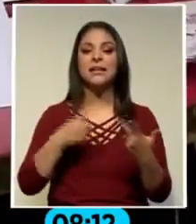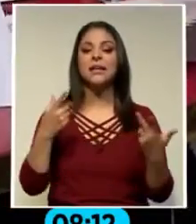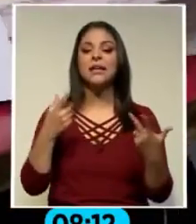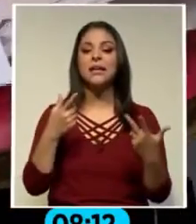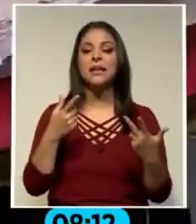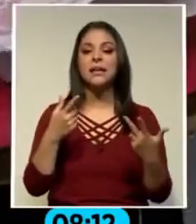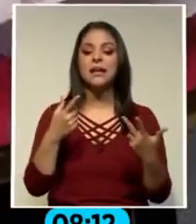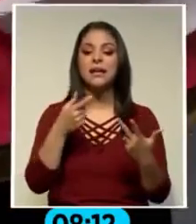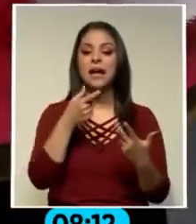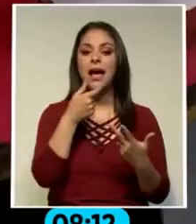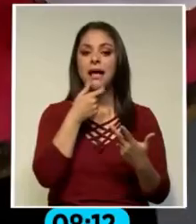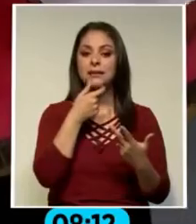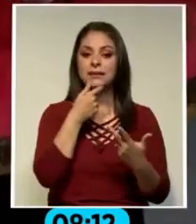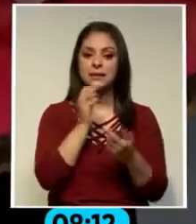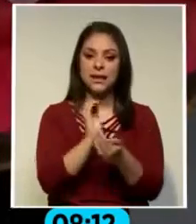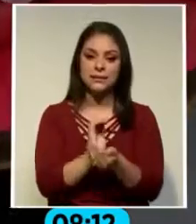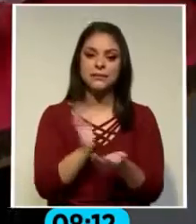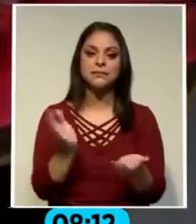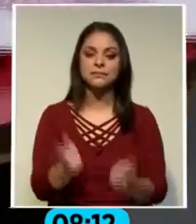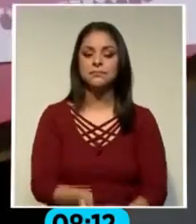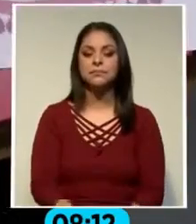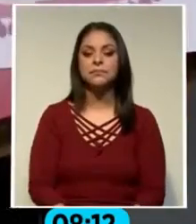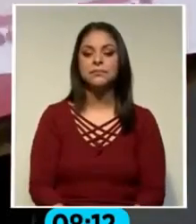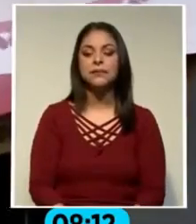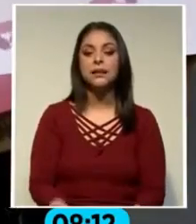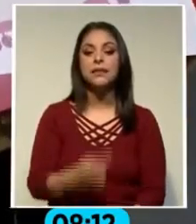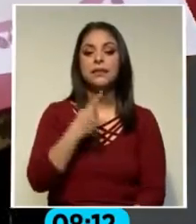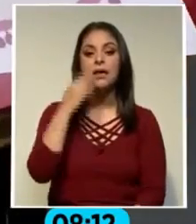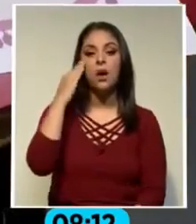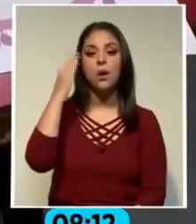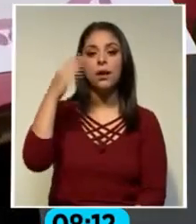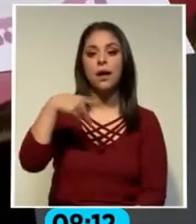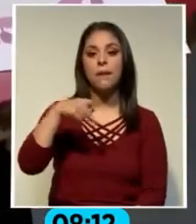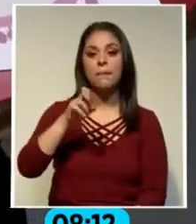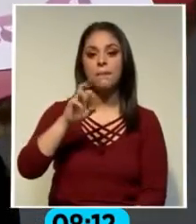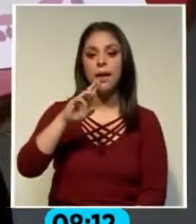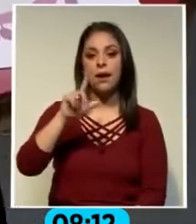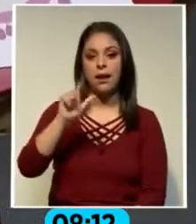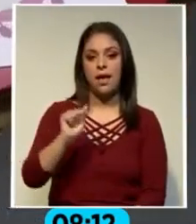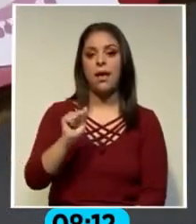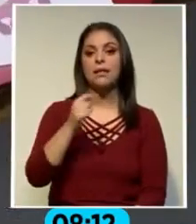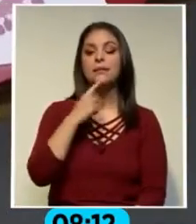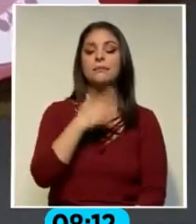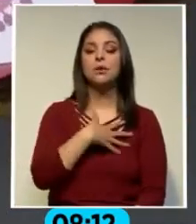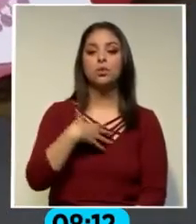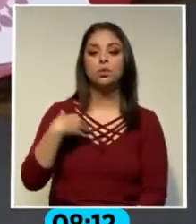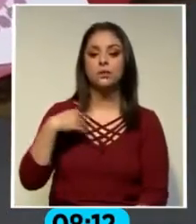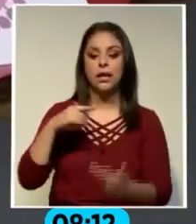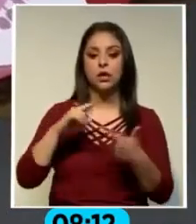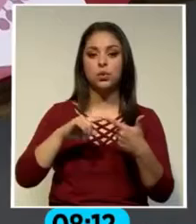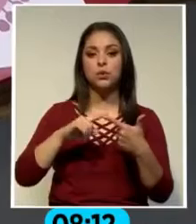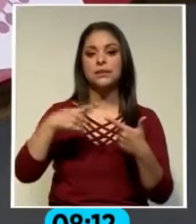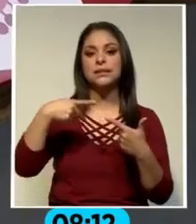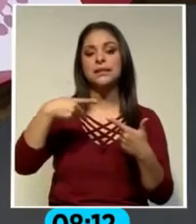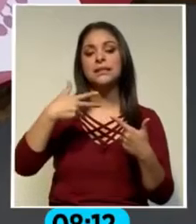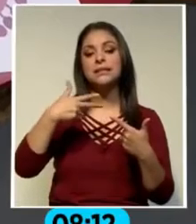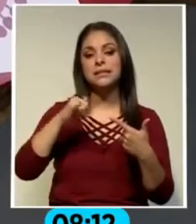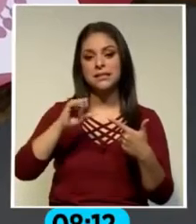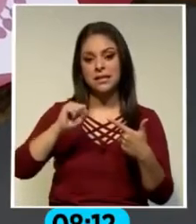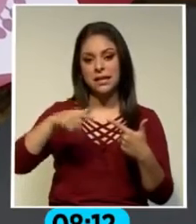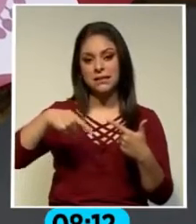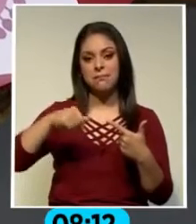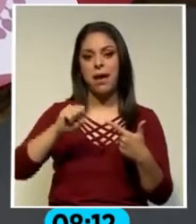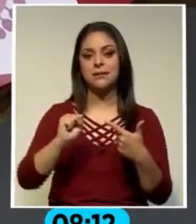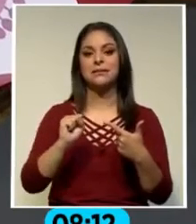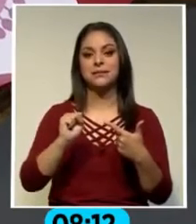dice Perla Yoribel Martínez que le gusta chispas de sabores. Oh. Y soy Nayari, aquí estoy y no me voy.